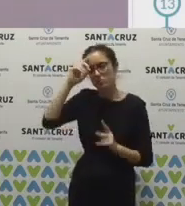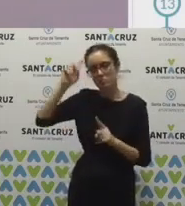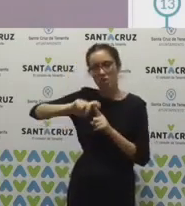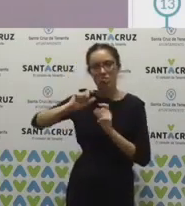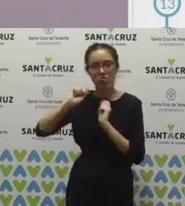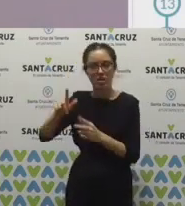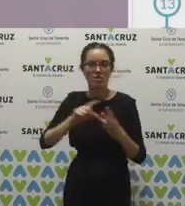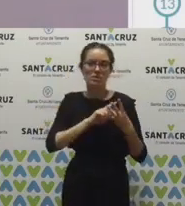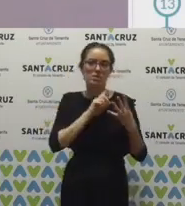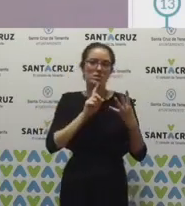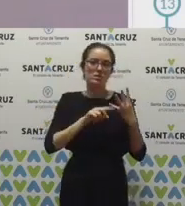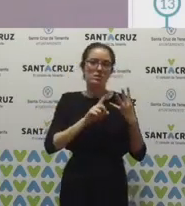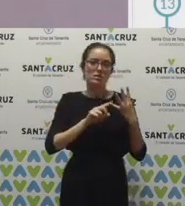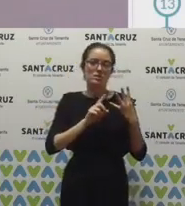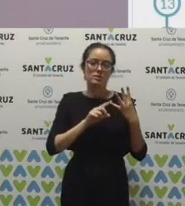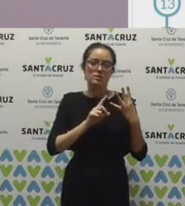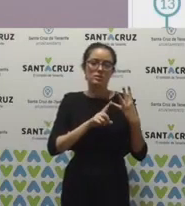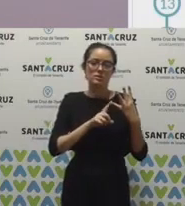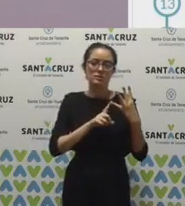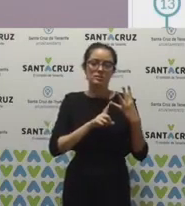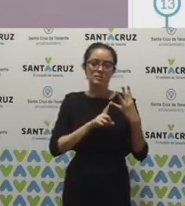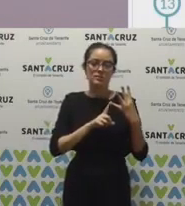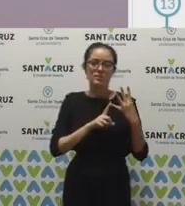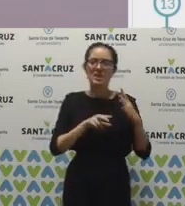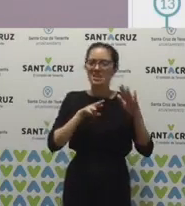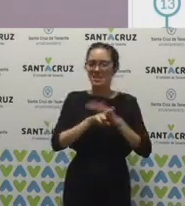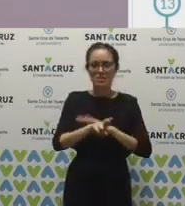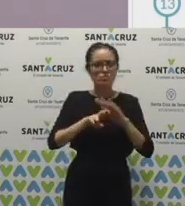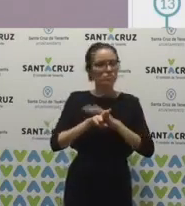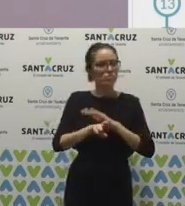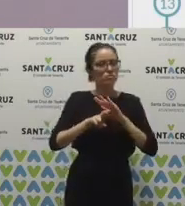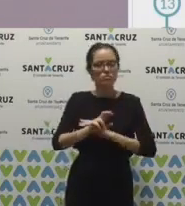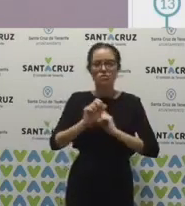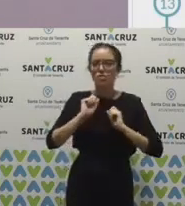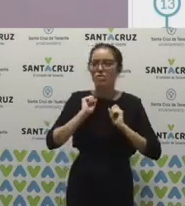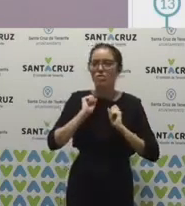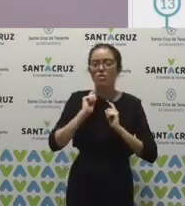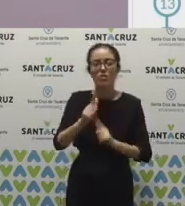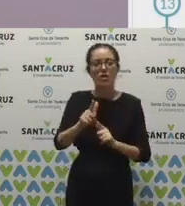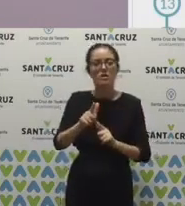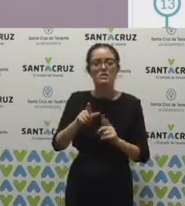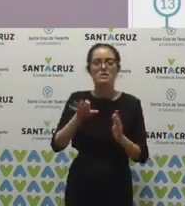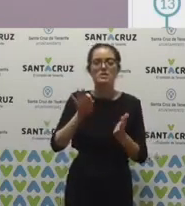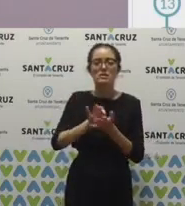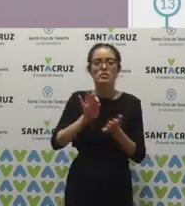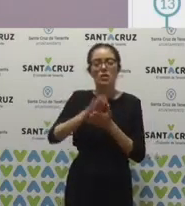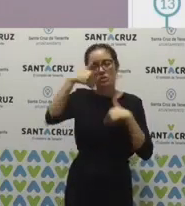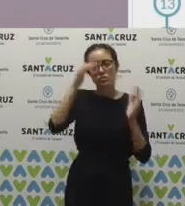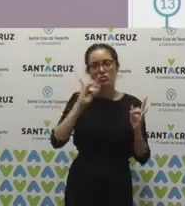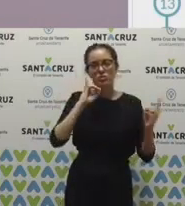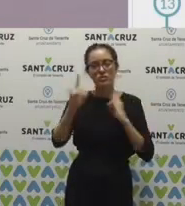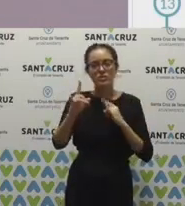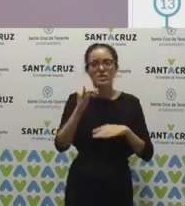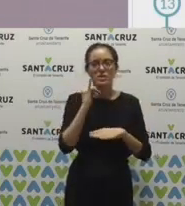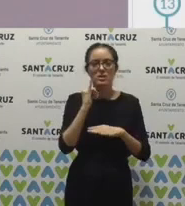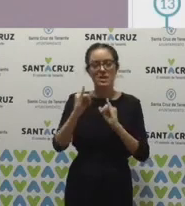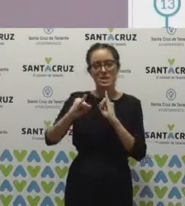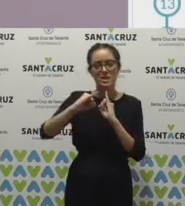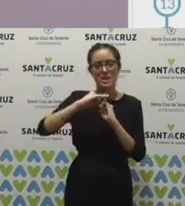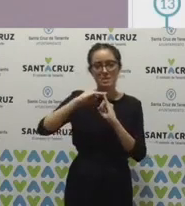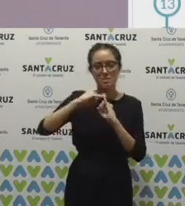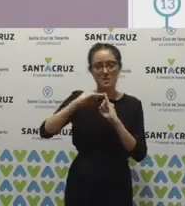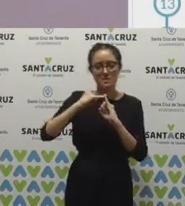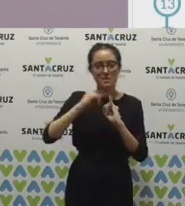cuarto punto dotar con los recursos necesarios la ampliación del servicio de atención telefónica del instituto municipal de atención social